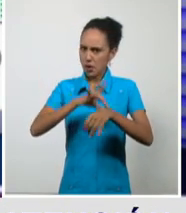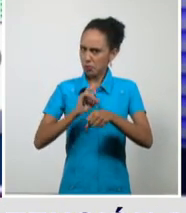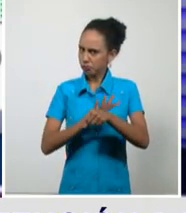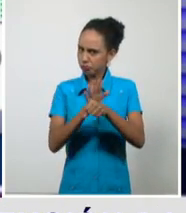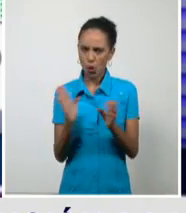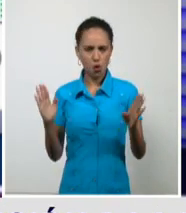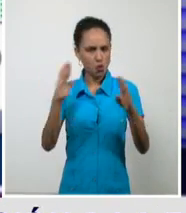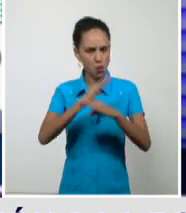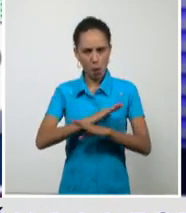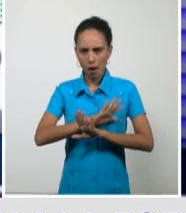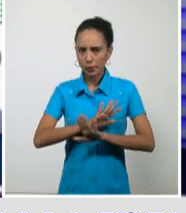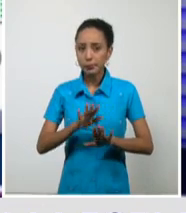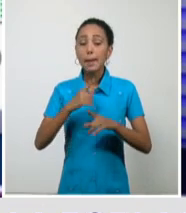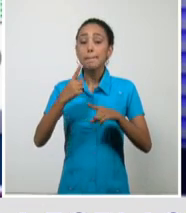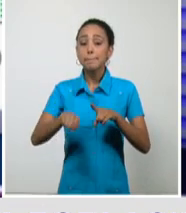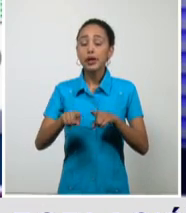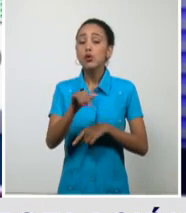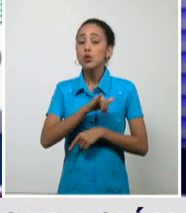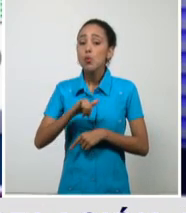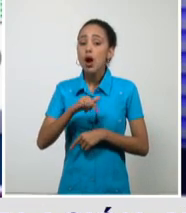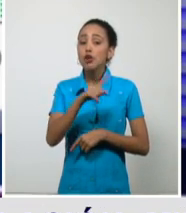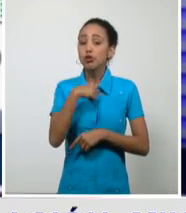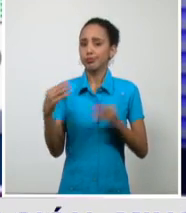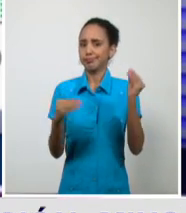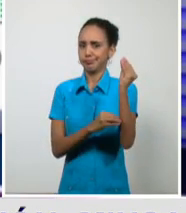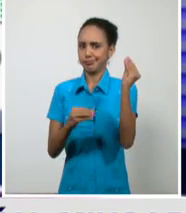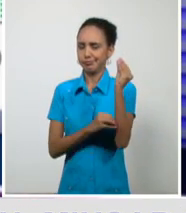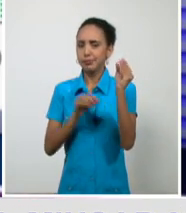y se ha potenciado mucho esta actividad. Prácticamente